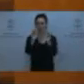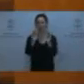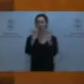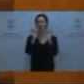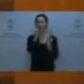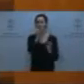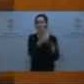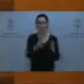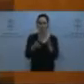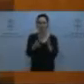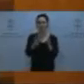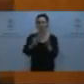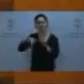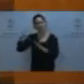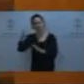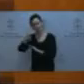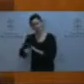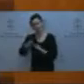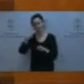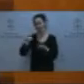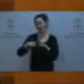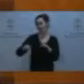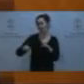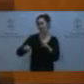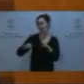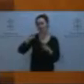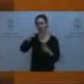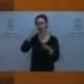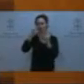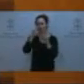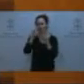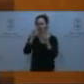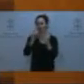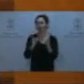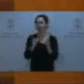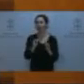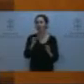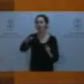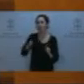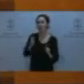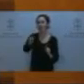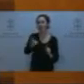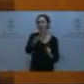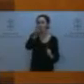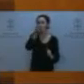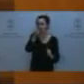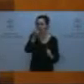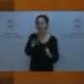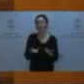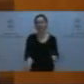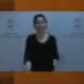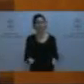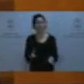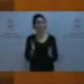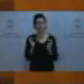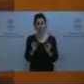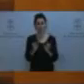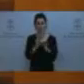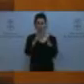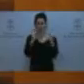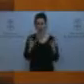ribereñas, con un elemento claro, diferenciador que tenemos, que es el salmón, y sobre todo, no lo ponga en duda, también